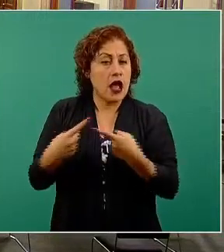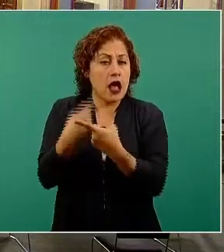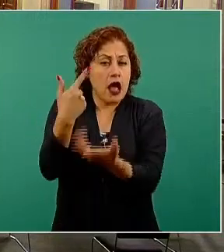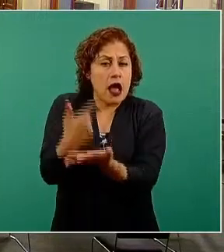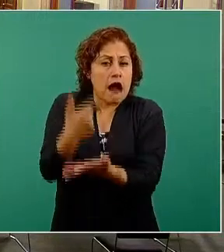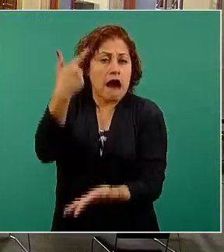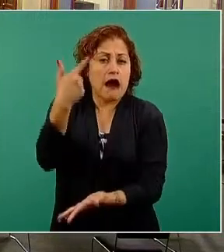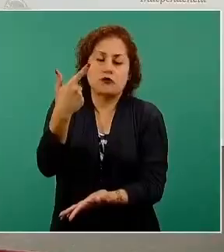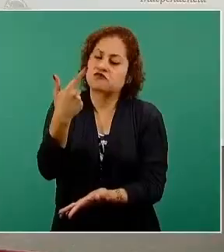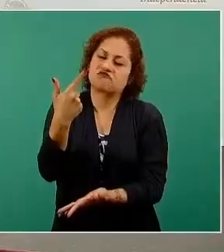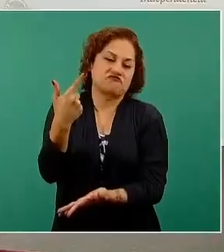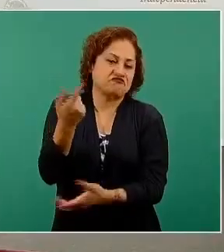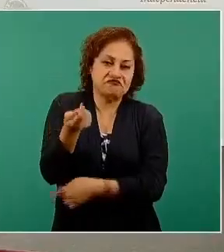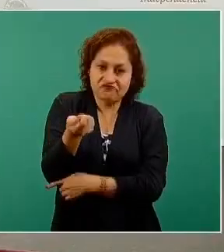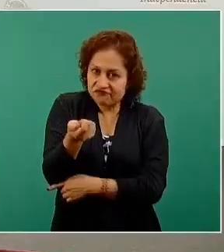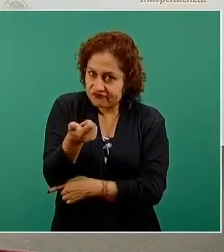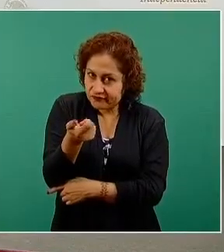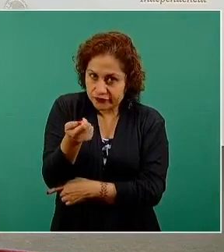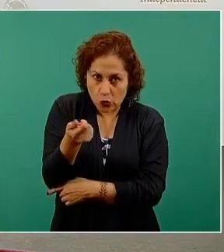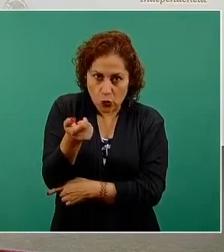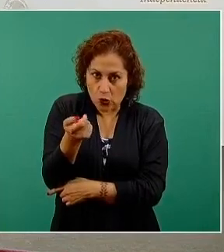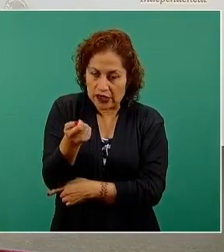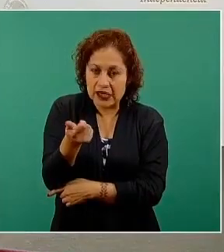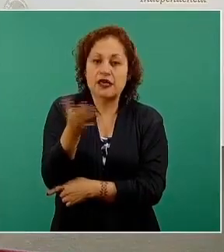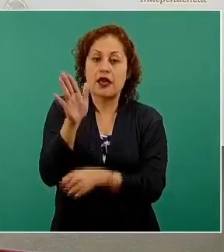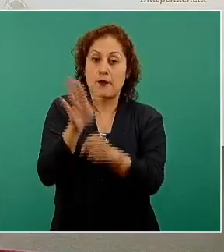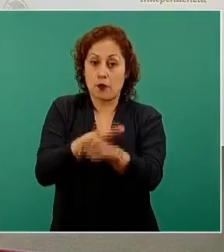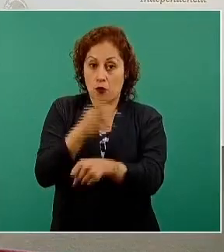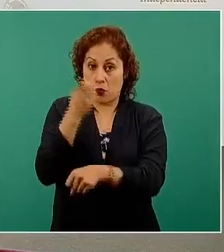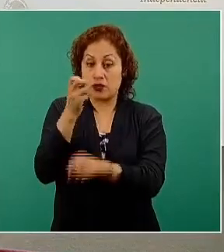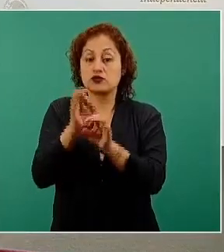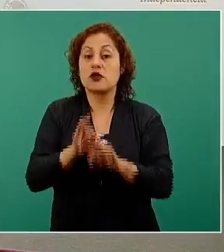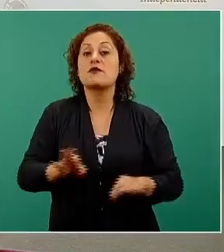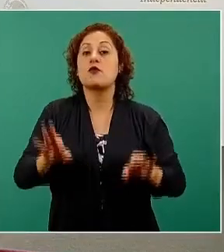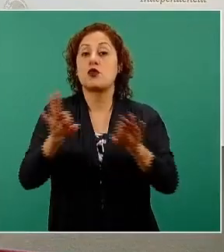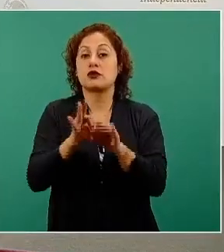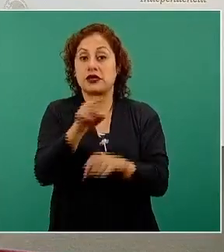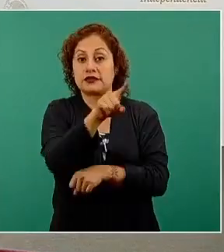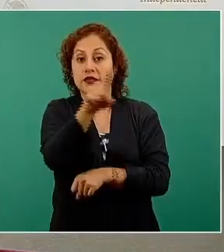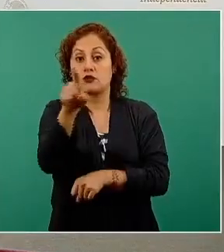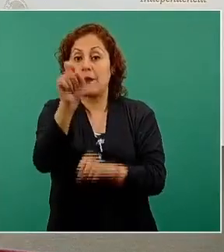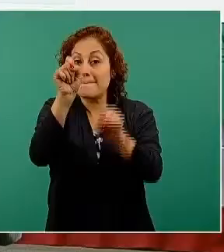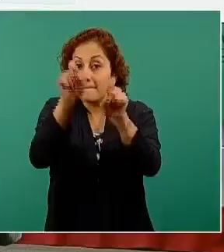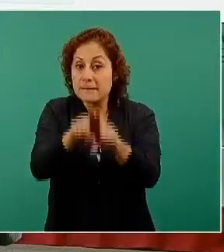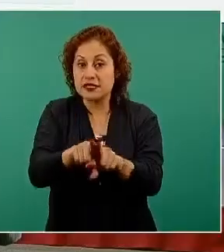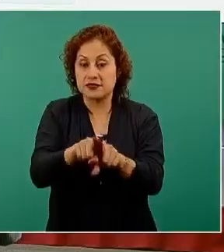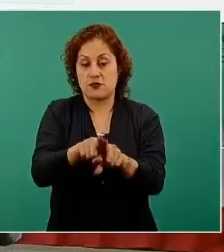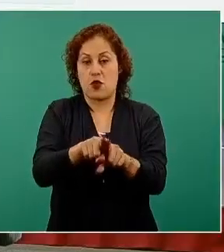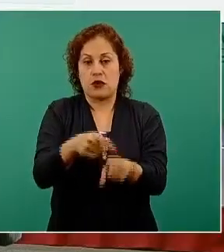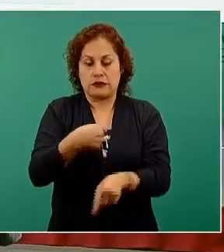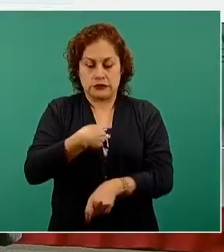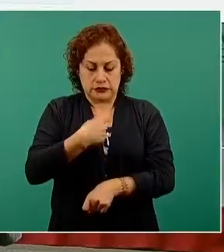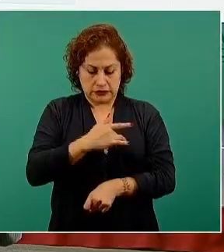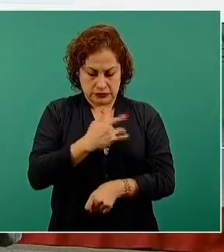tal vez de lo que se había esperado inicialmente, y por eso es importante mantener su vigilancia estrecha. La siguiente.